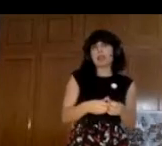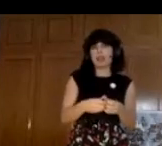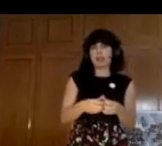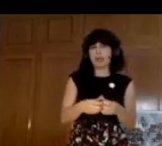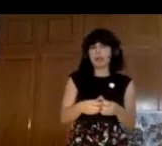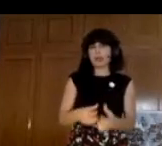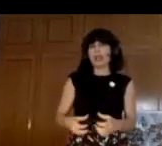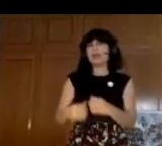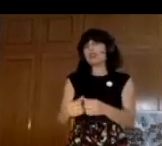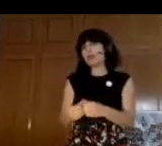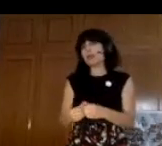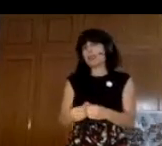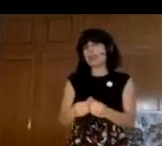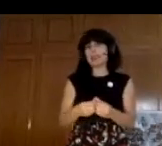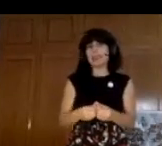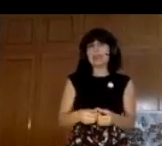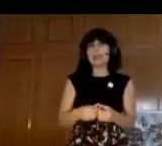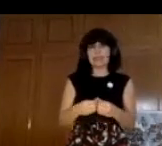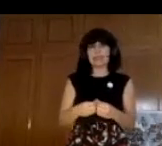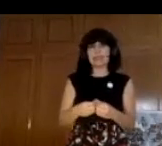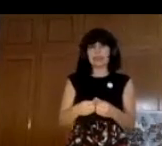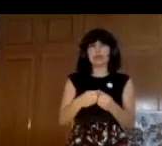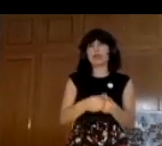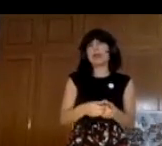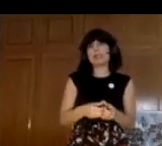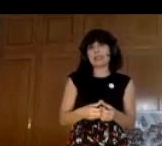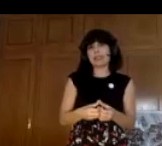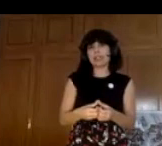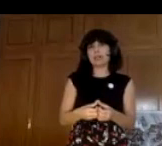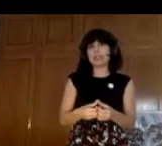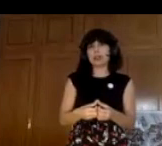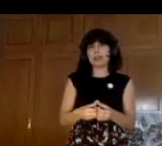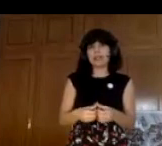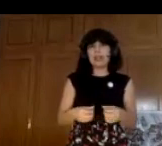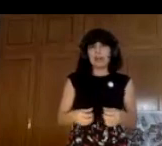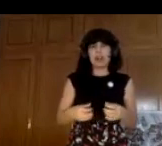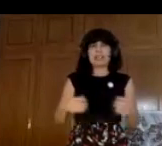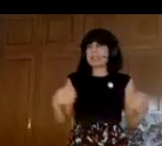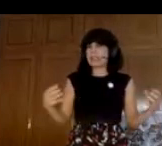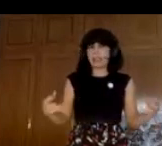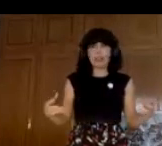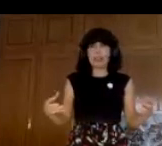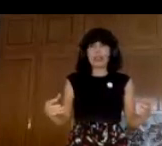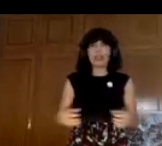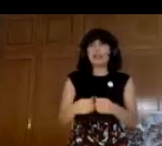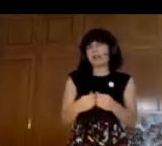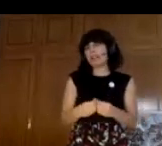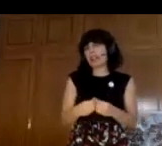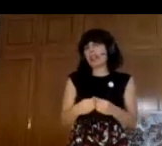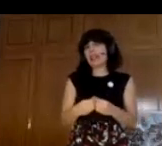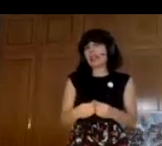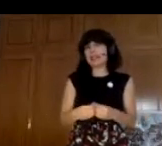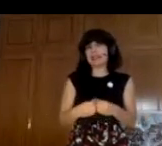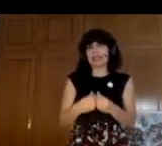el coronavirus, es mucho más fácil entender esa sensación, sobre todo para las generaciones más jóvenes, pero la sensación de la